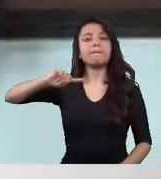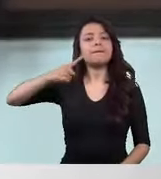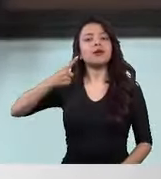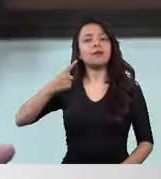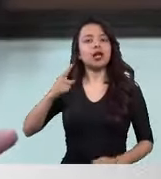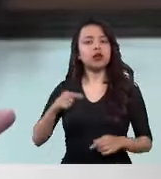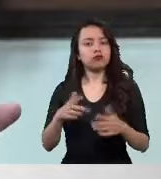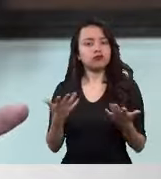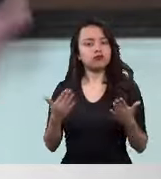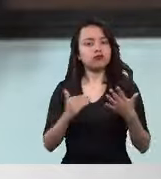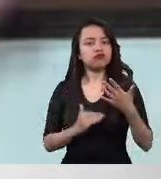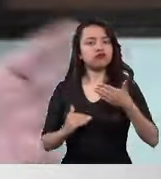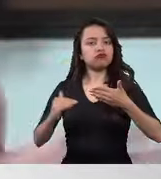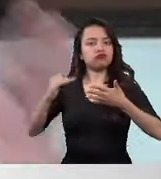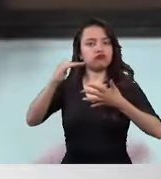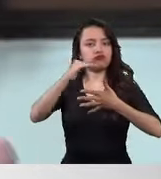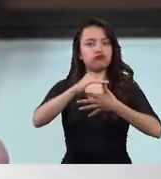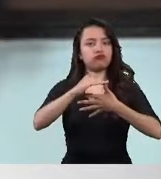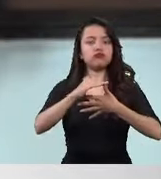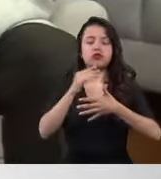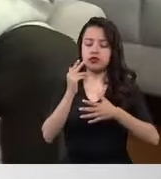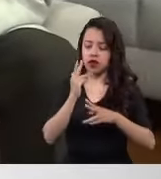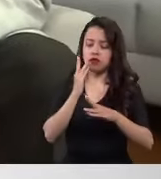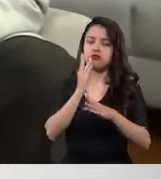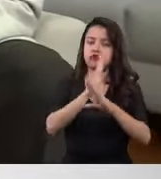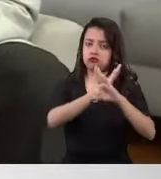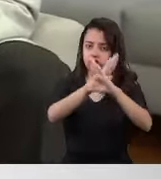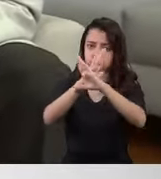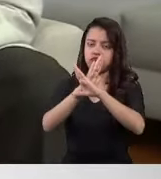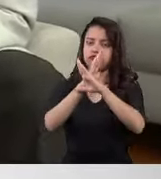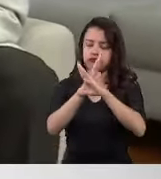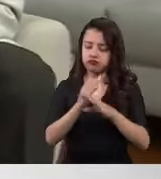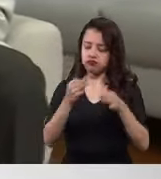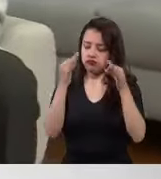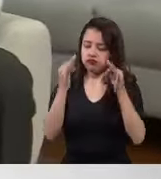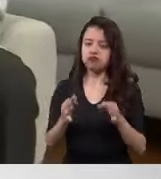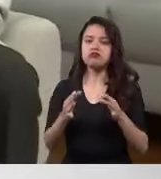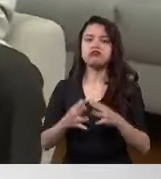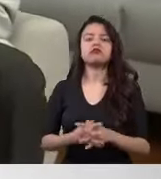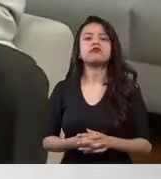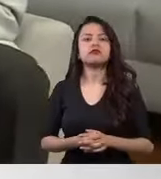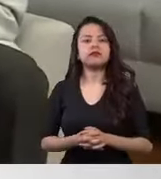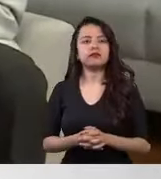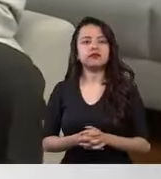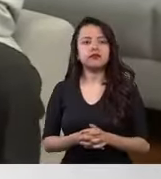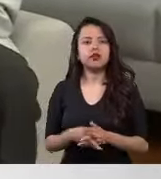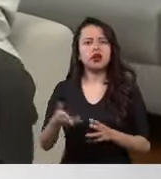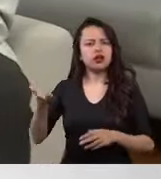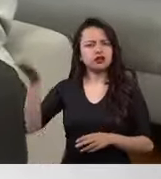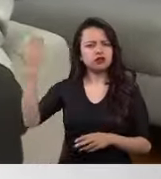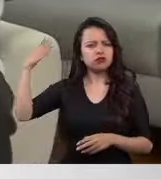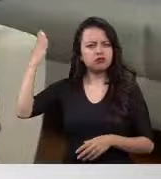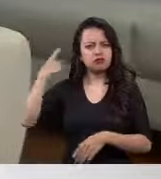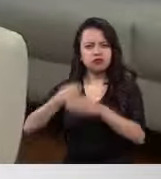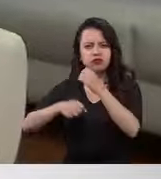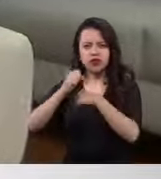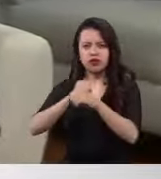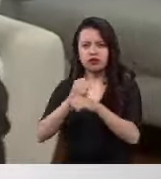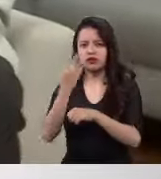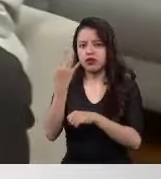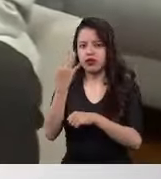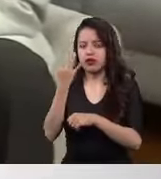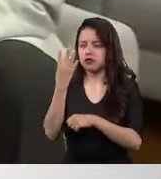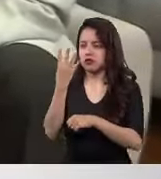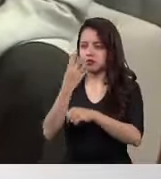de alardear. No. Hace es muchos, seguro, seguro. Seguro, seguro, Caldas. Hace muchísimos años, no, 3, 4 años,